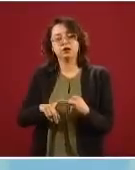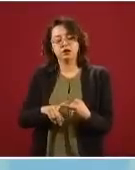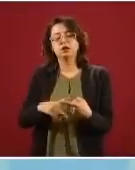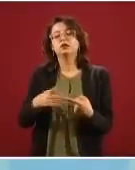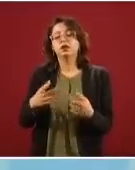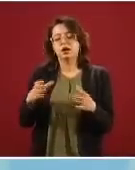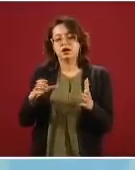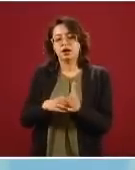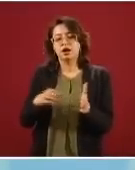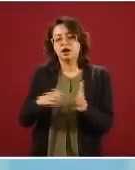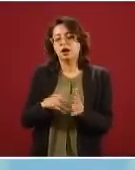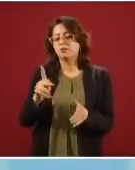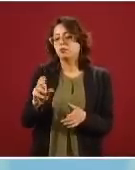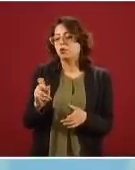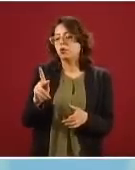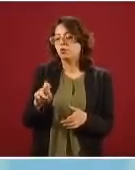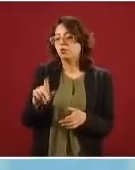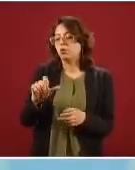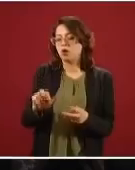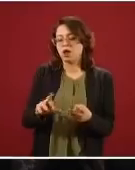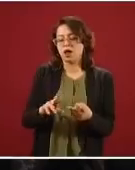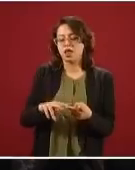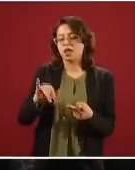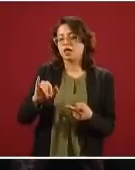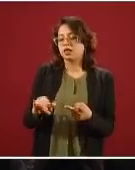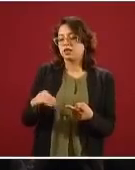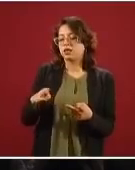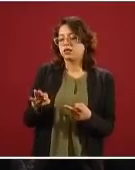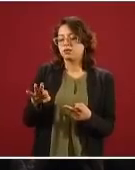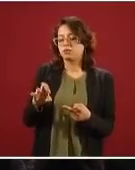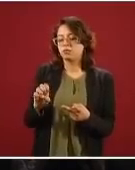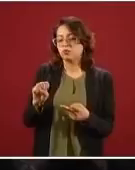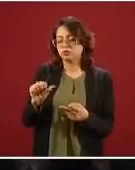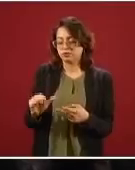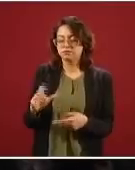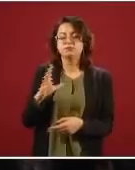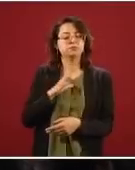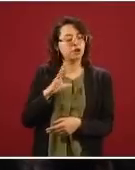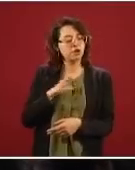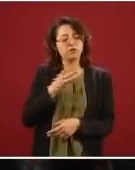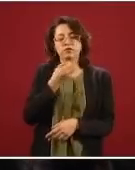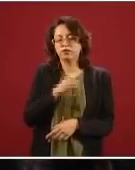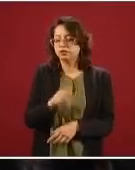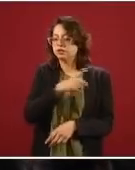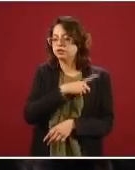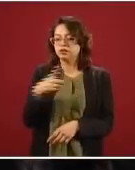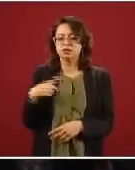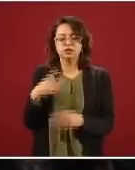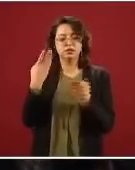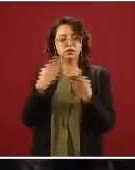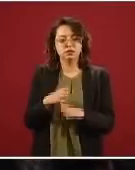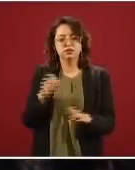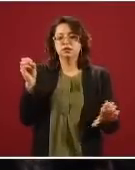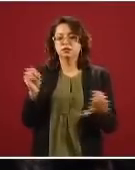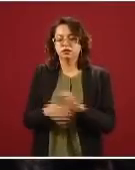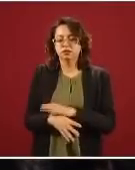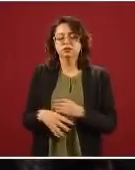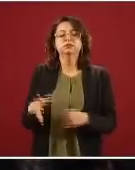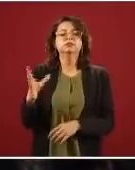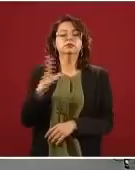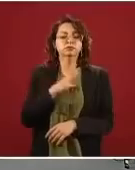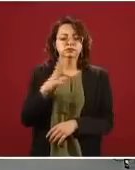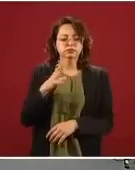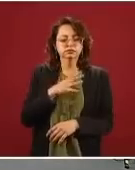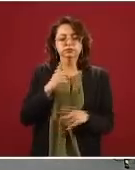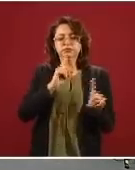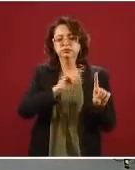también lo condiciona. Estamos analizando a Banco del Bienestar, Telecom, que son los que tienen más sucursales, Oxxo, que es el que